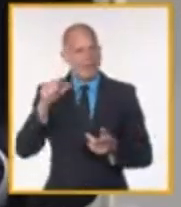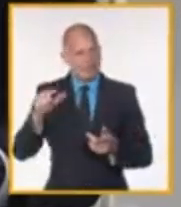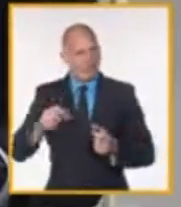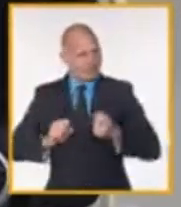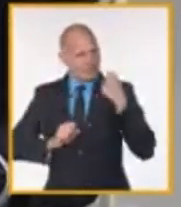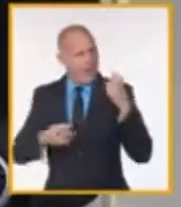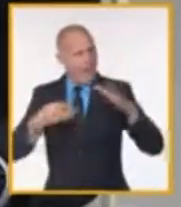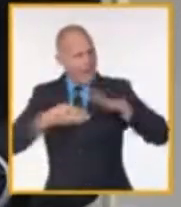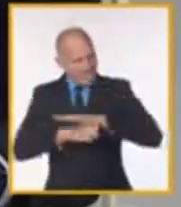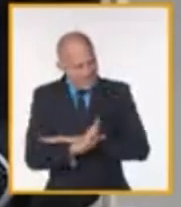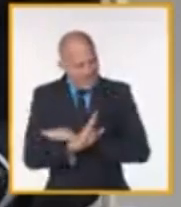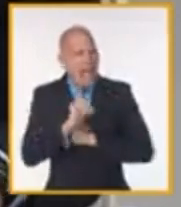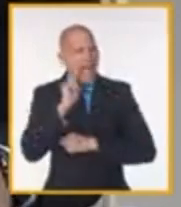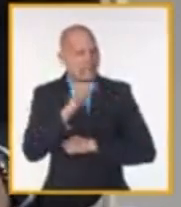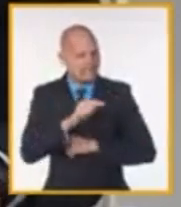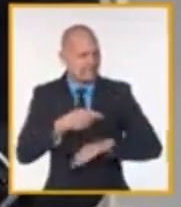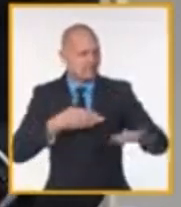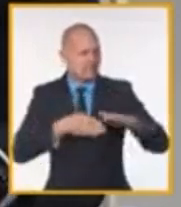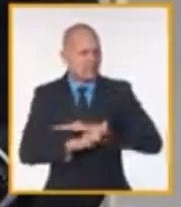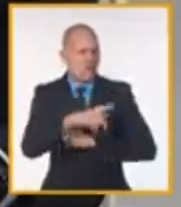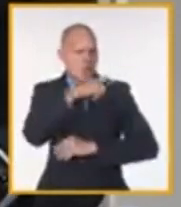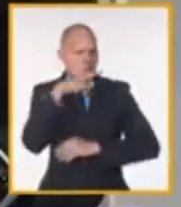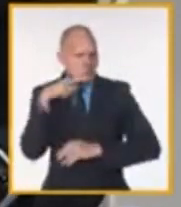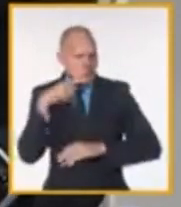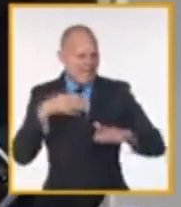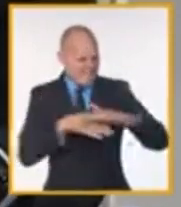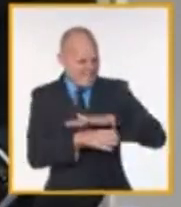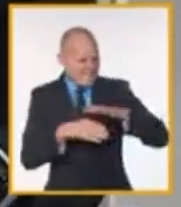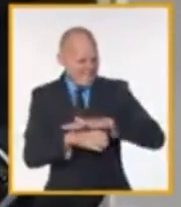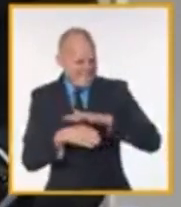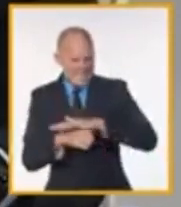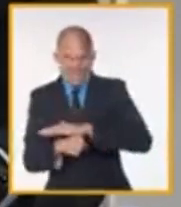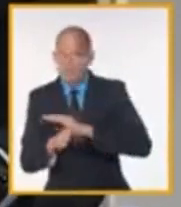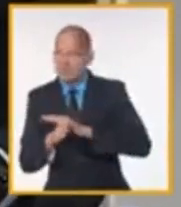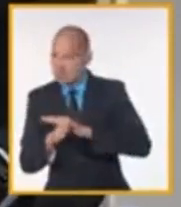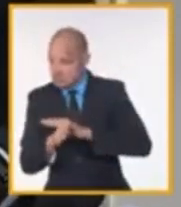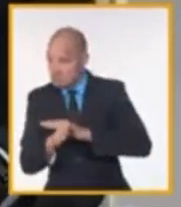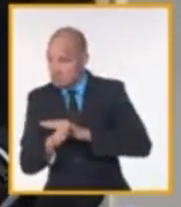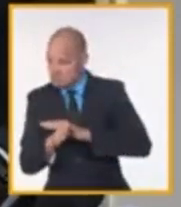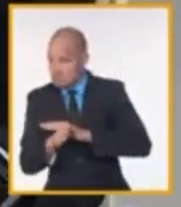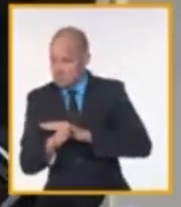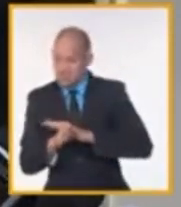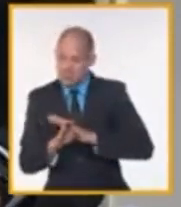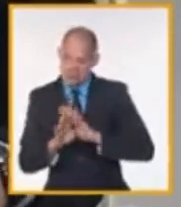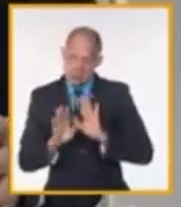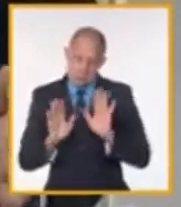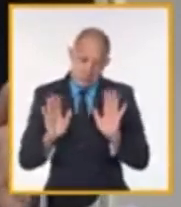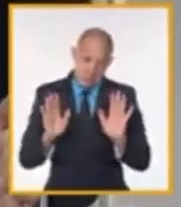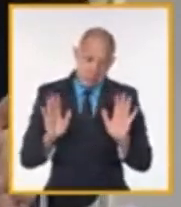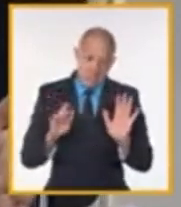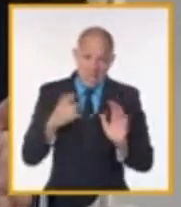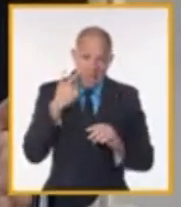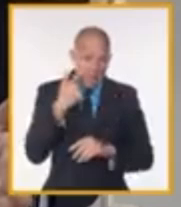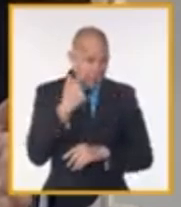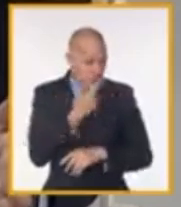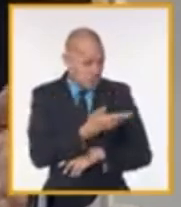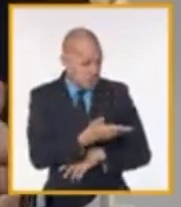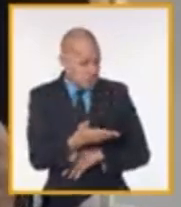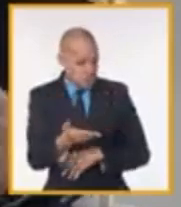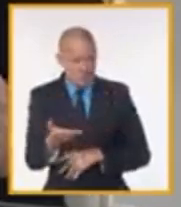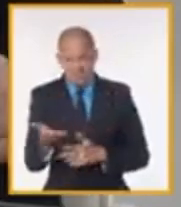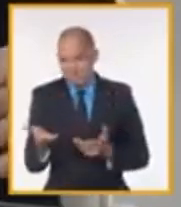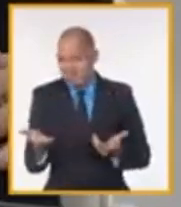de Cómo salieron No sé mucho Esa historia pero le iba a mencionar los mongoles también sí